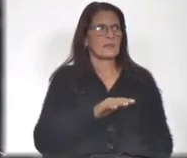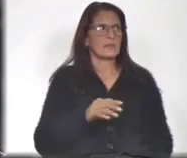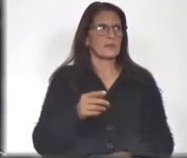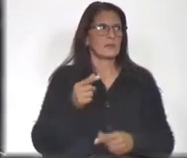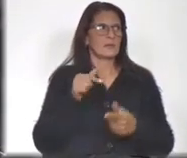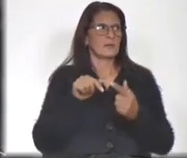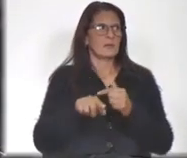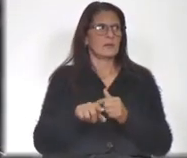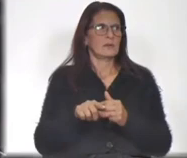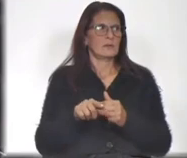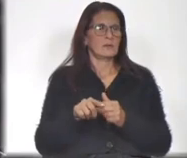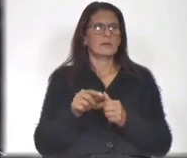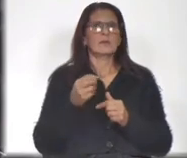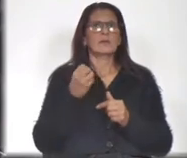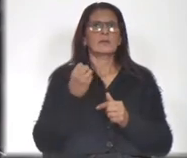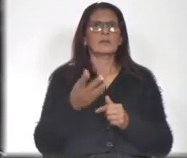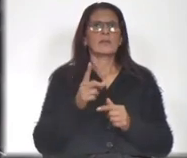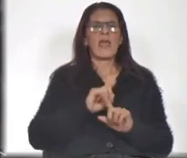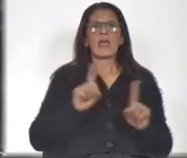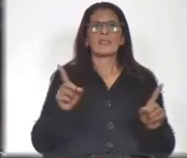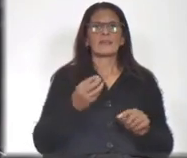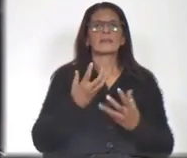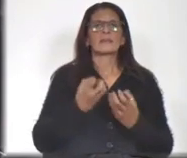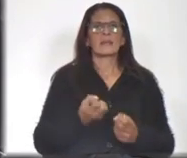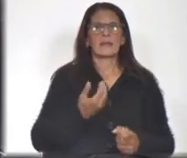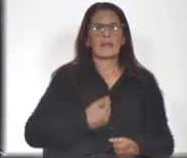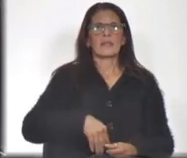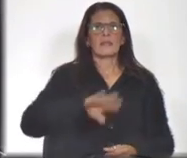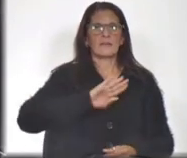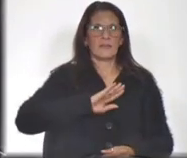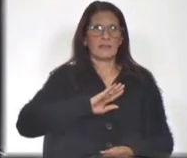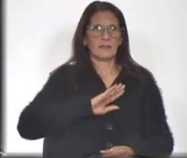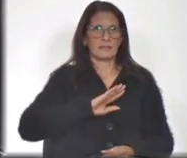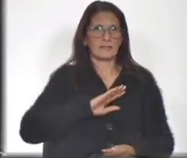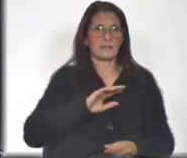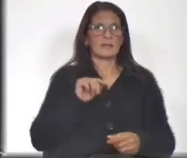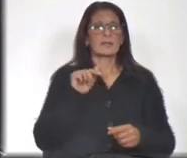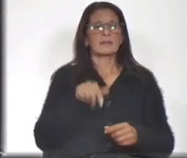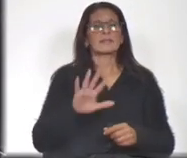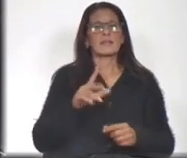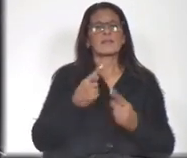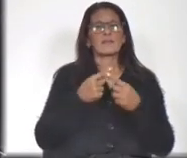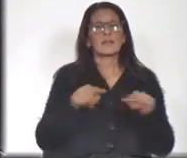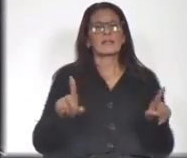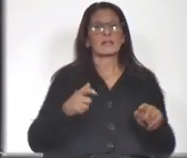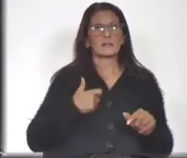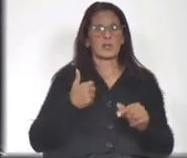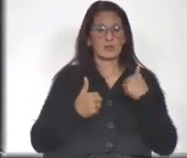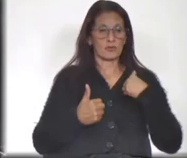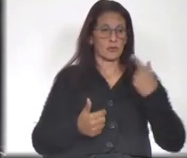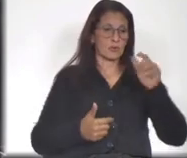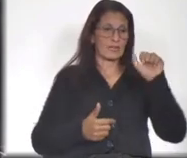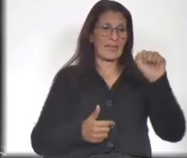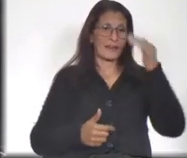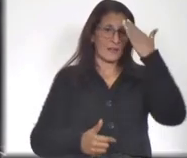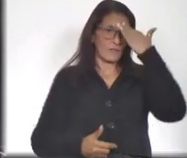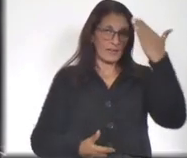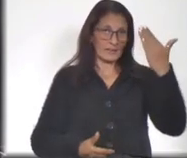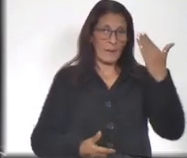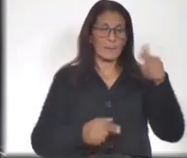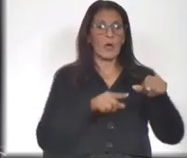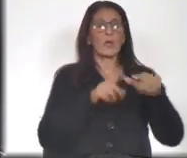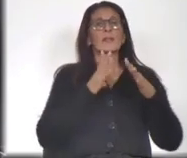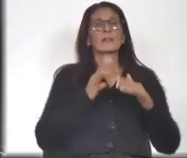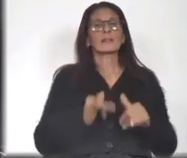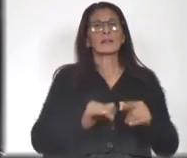un dato también de la realidad, y nadie tiene que ofenderse. Son concepciones distintas de la sociedad. Nosotros, Frente Amplio, la izquierda de este país, tiene una